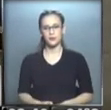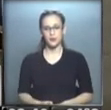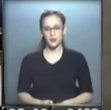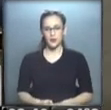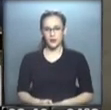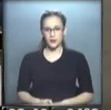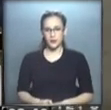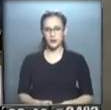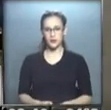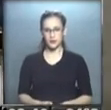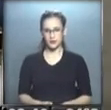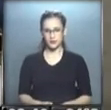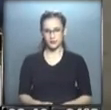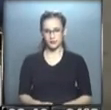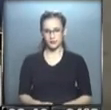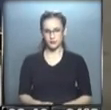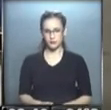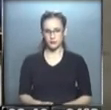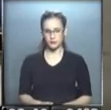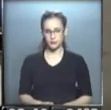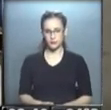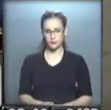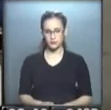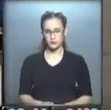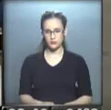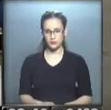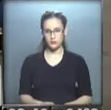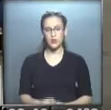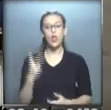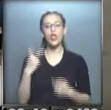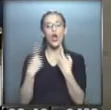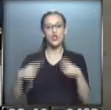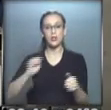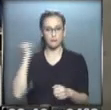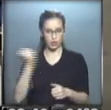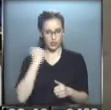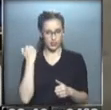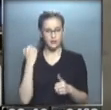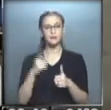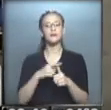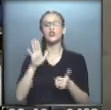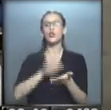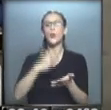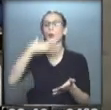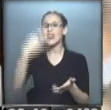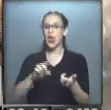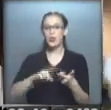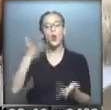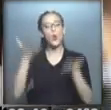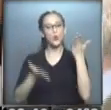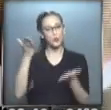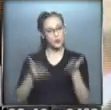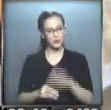estar desprovista de las dos condiciones básicas de la reconciliación de un pueblo. Y me refiero a la verdad y a la